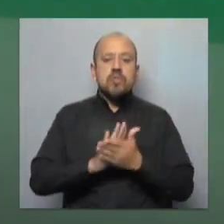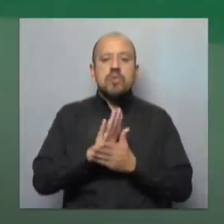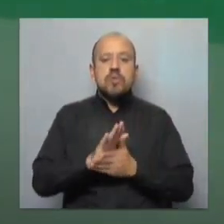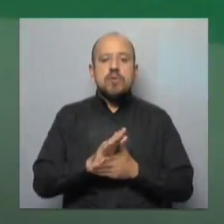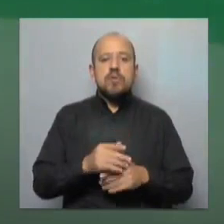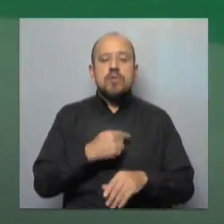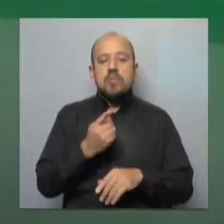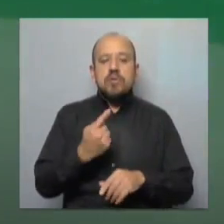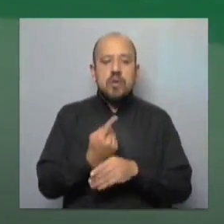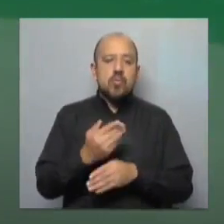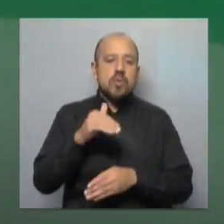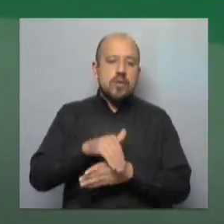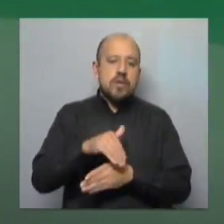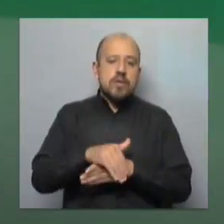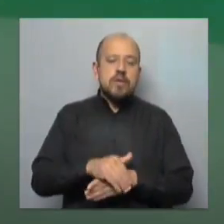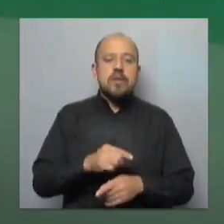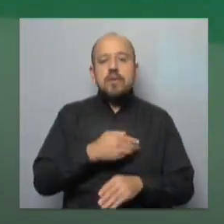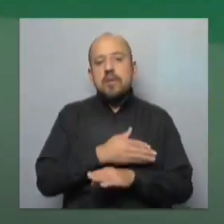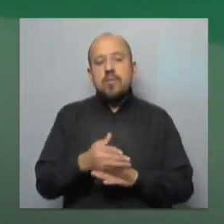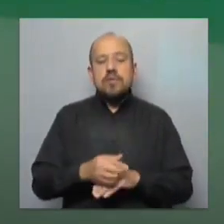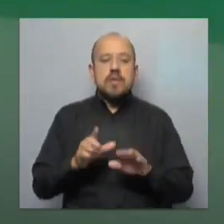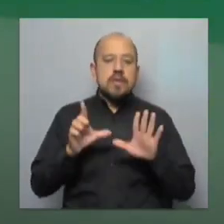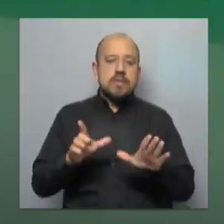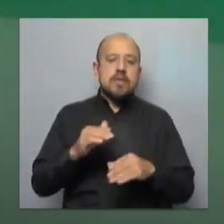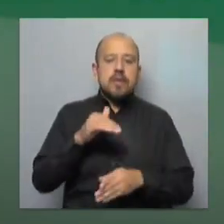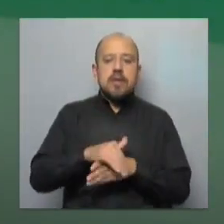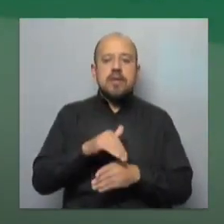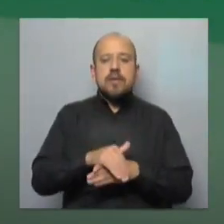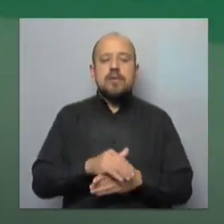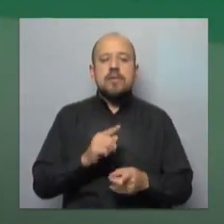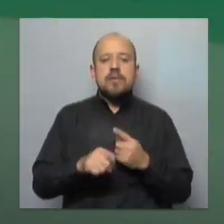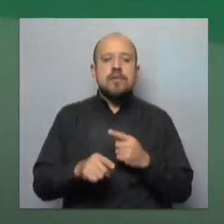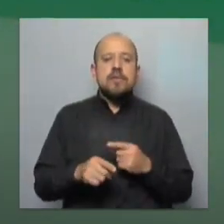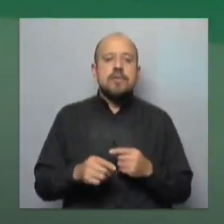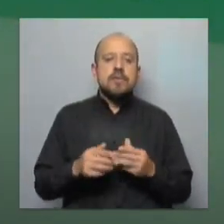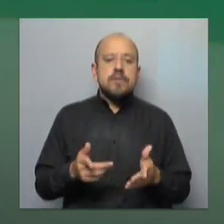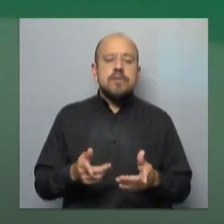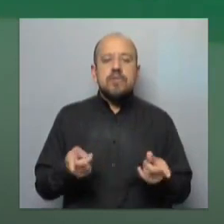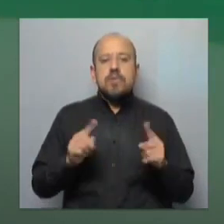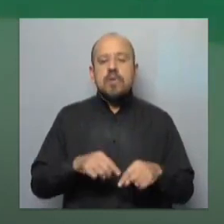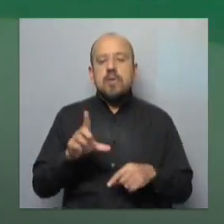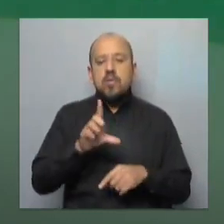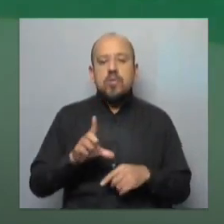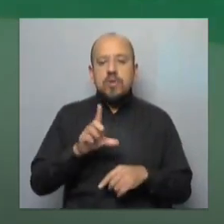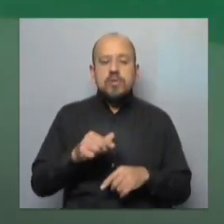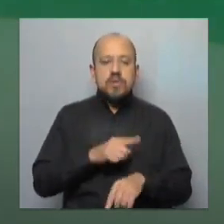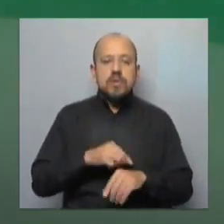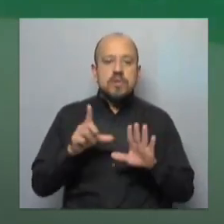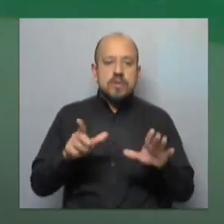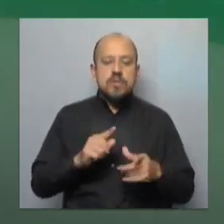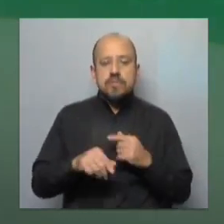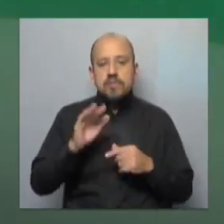lunes luego estaremos como siempre a las 13 y la central saco natalia no ves en la co-conducción volverá el lunes cuando sean las siete en punto